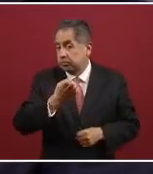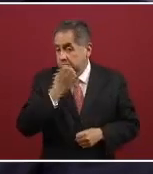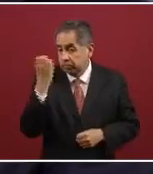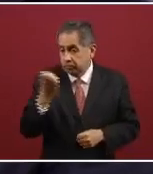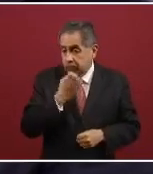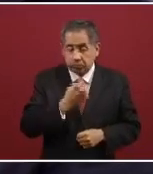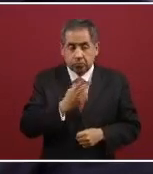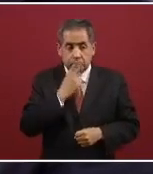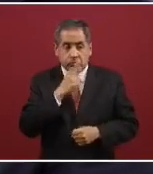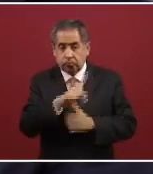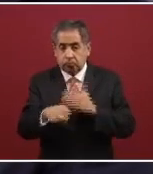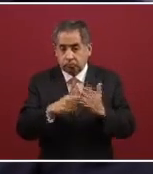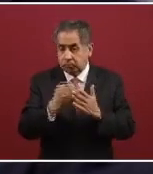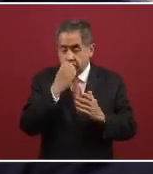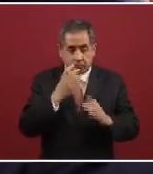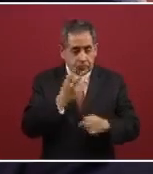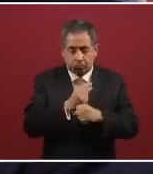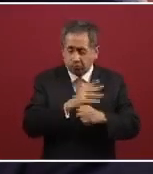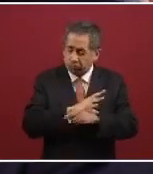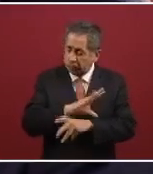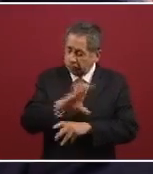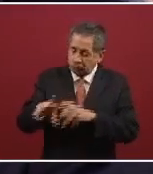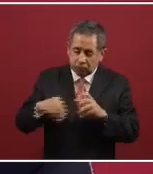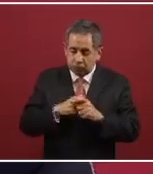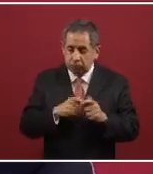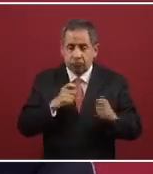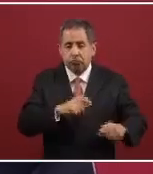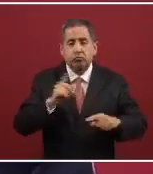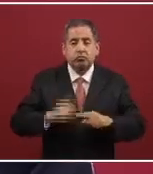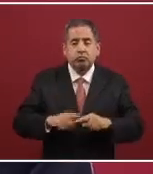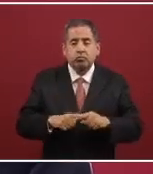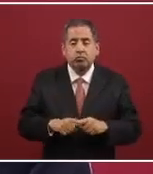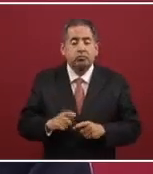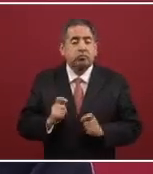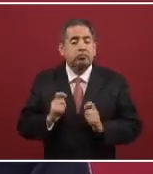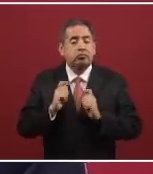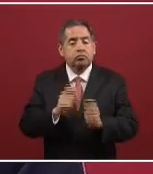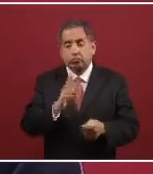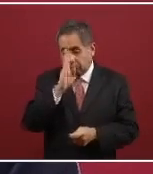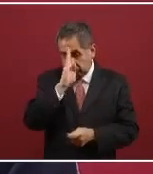de planteles educativos, todo se va a entregar